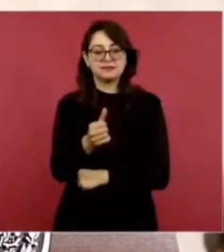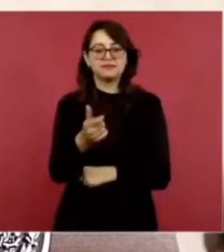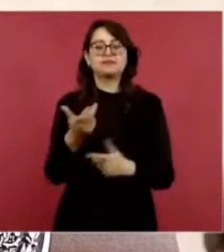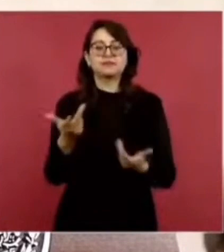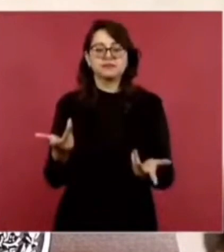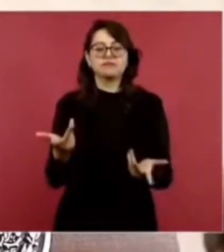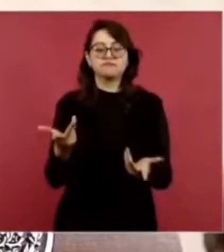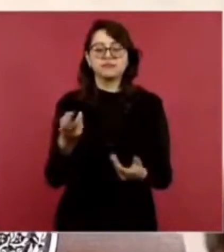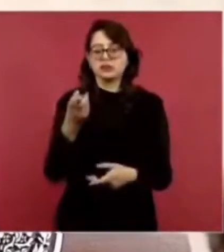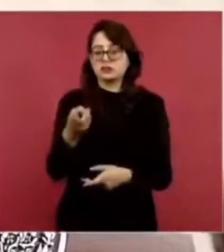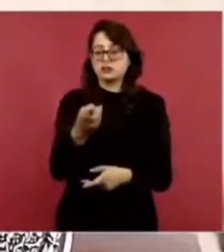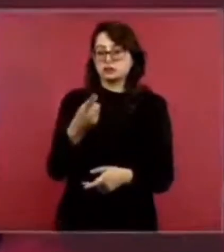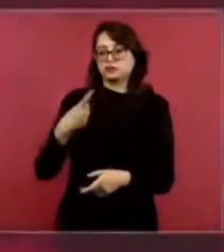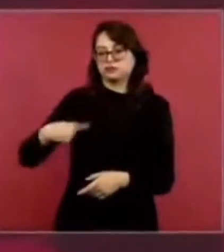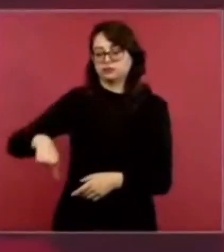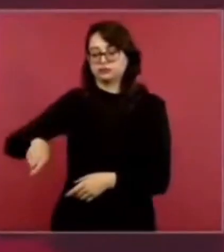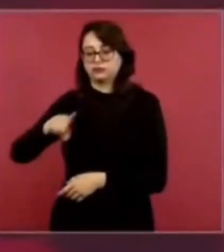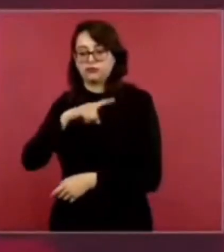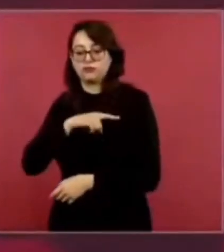Entonces, estamos planteando